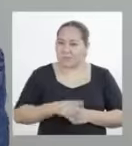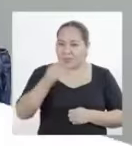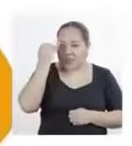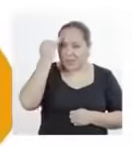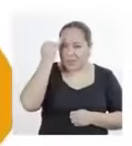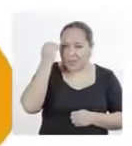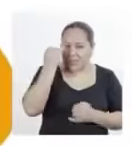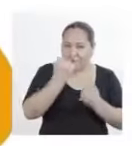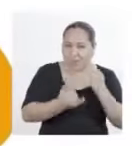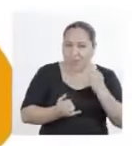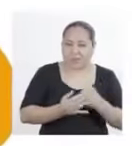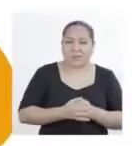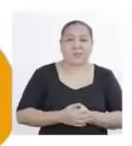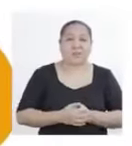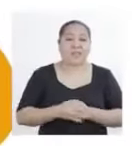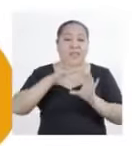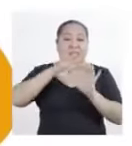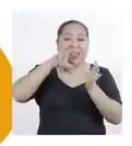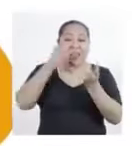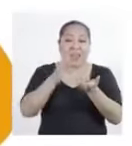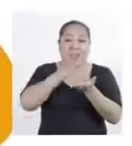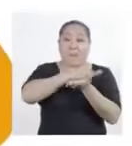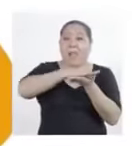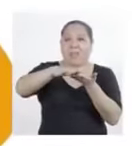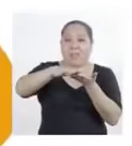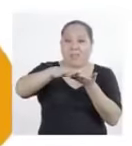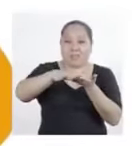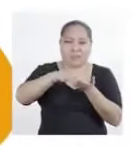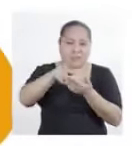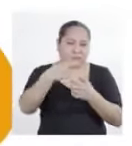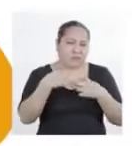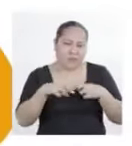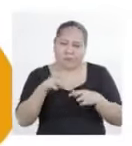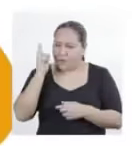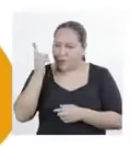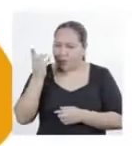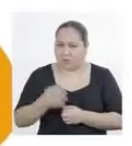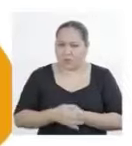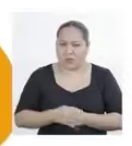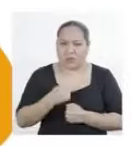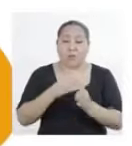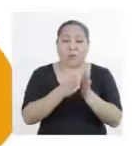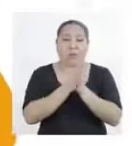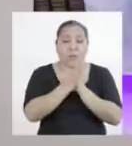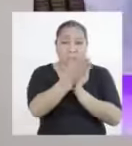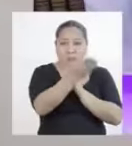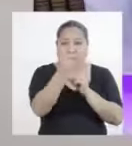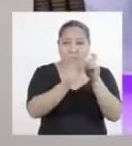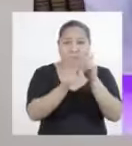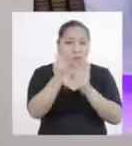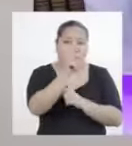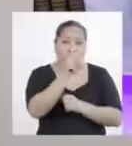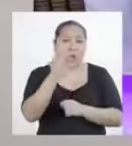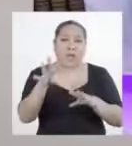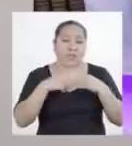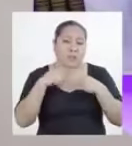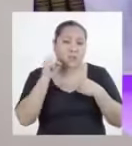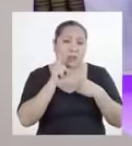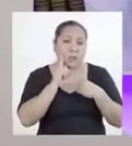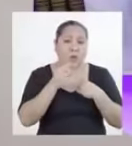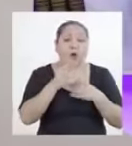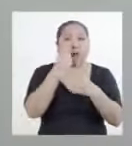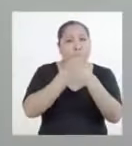planito, plano Conclusión es Que la tierra es 100% plana Y si me lo permite, profesor, pedirle a nuestro público